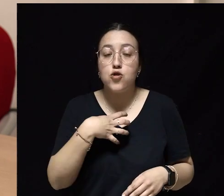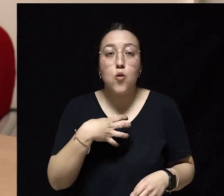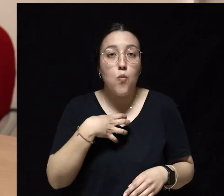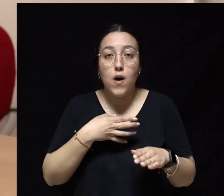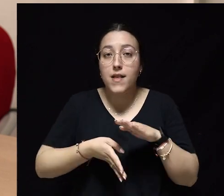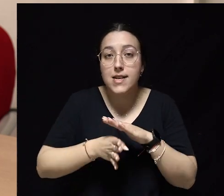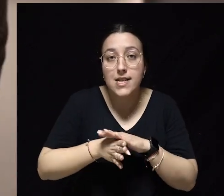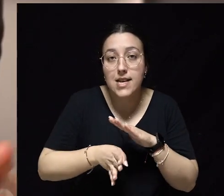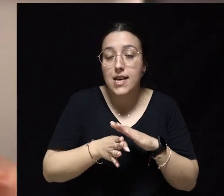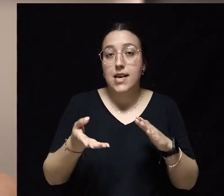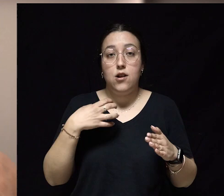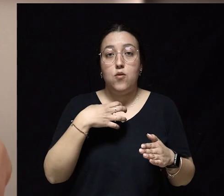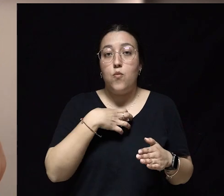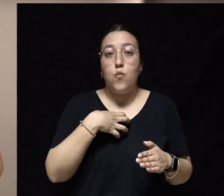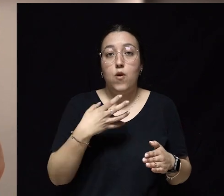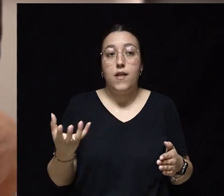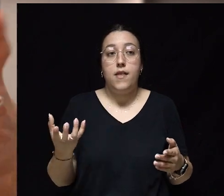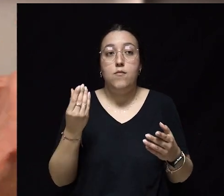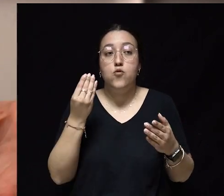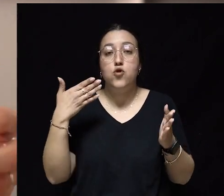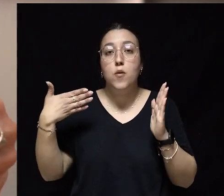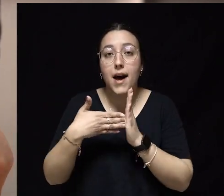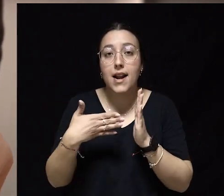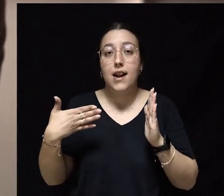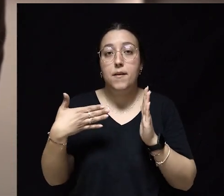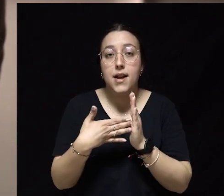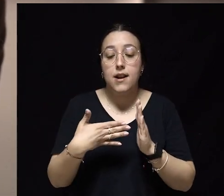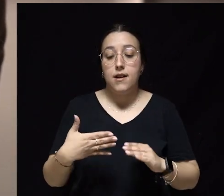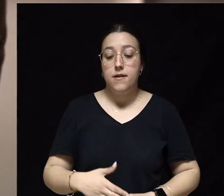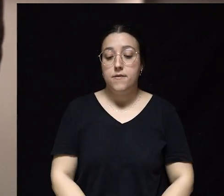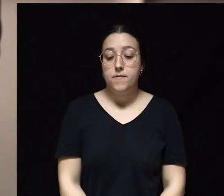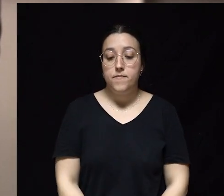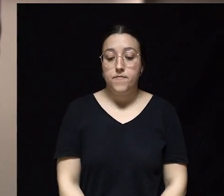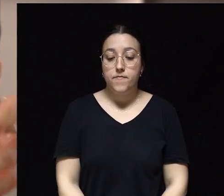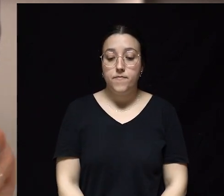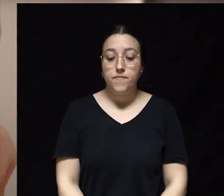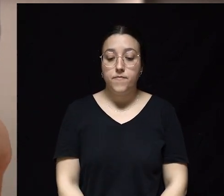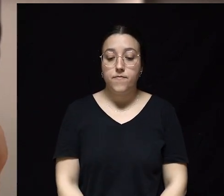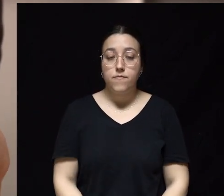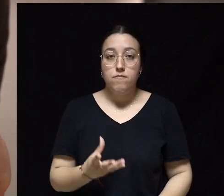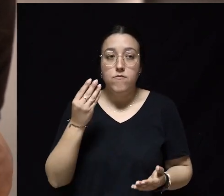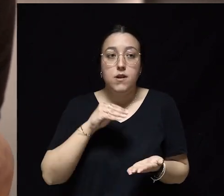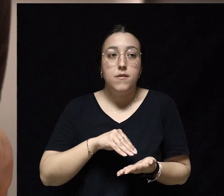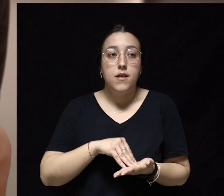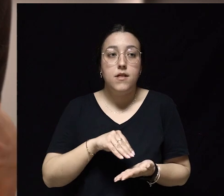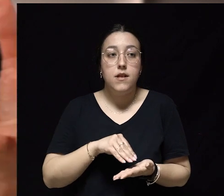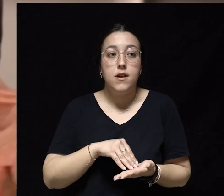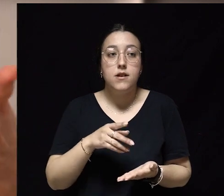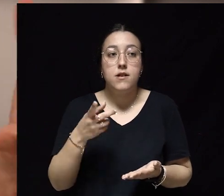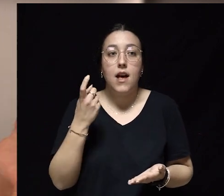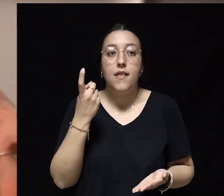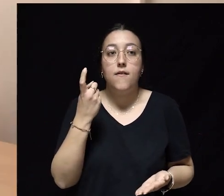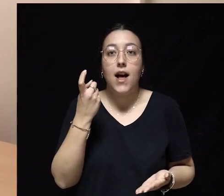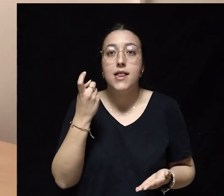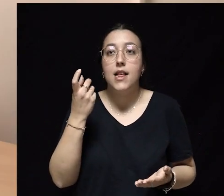incluir actividades de éxito, actividades palanca que mejoren el proyecto educativo, nos acogemos a todos los